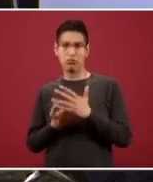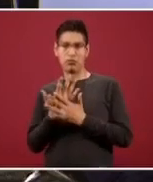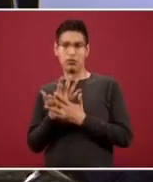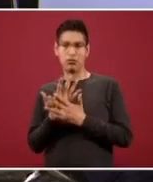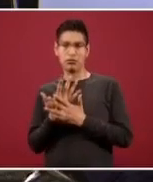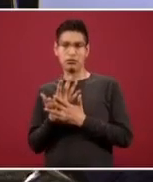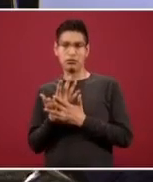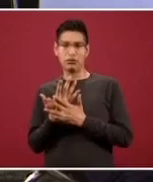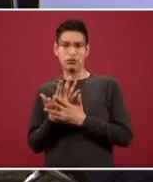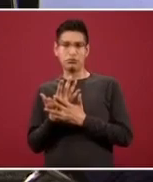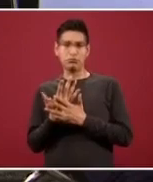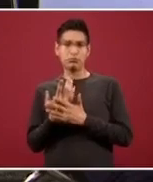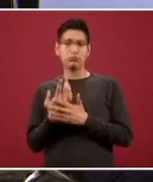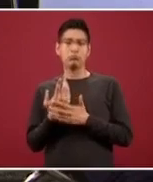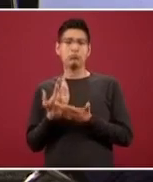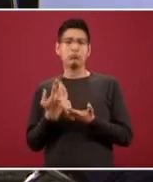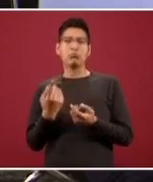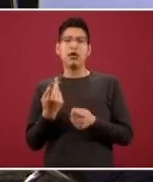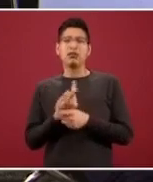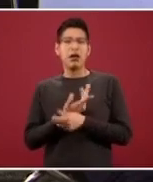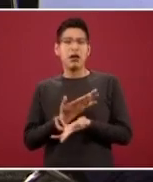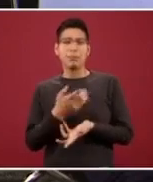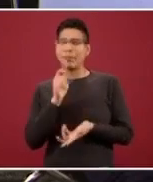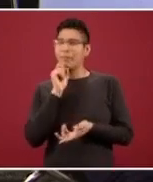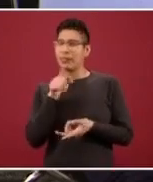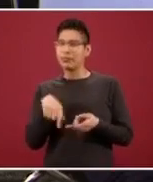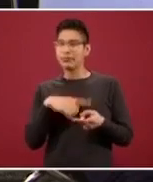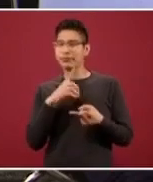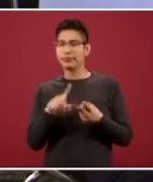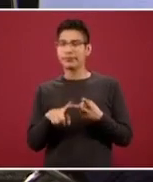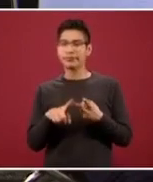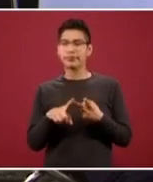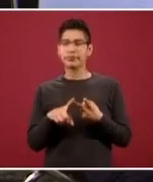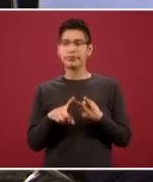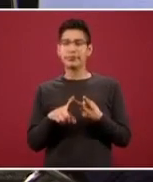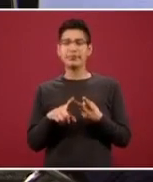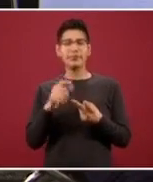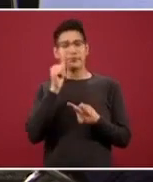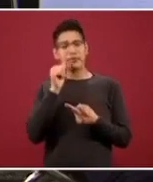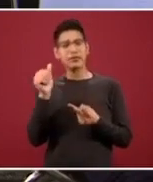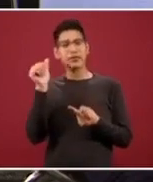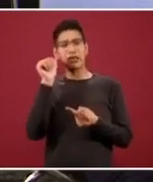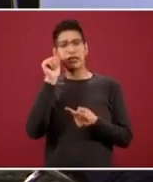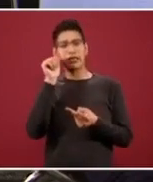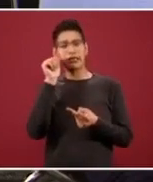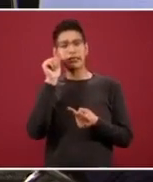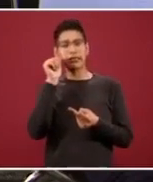y también qué esperan. Bueno, ayer fueron